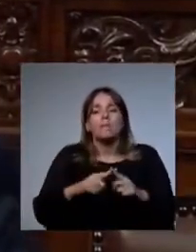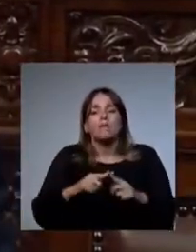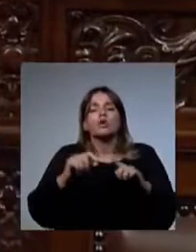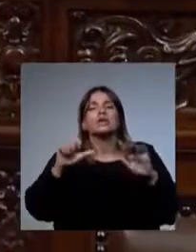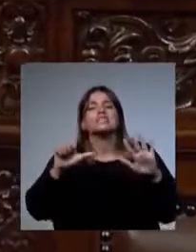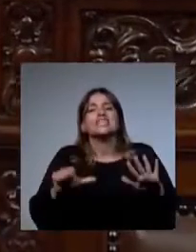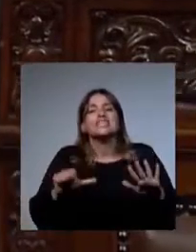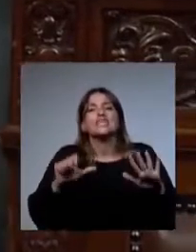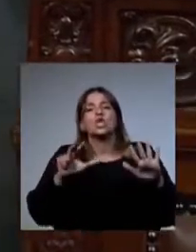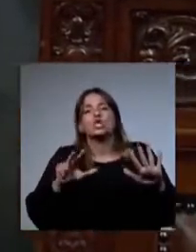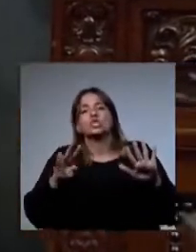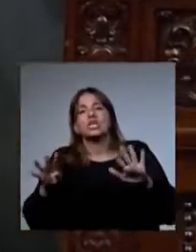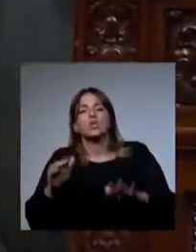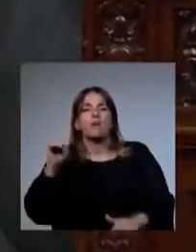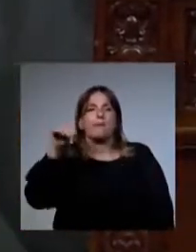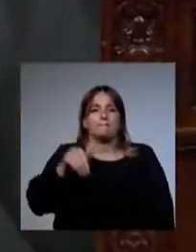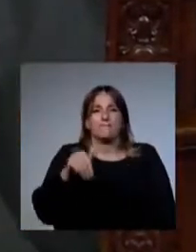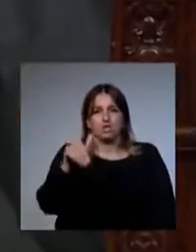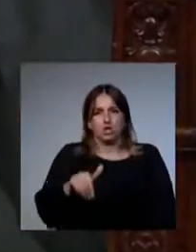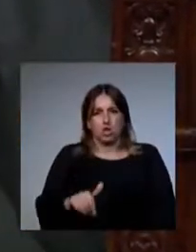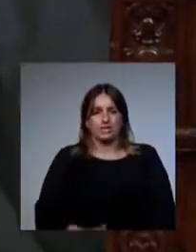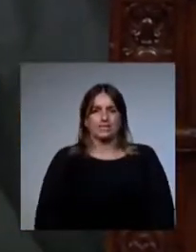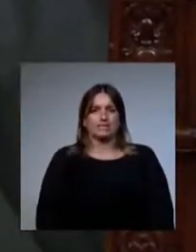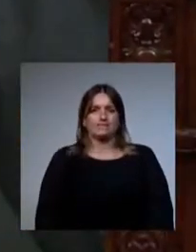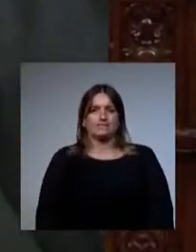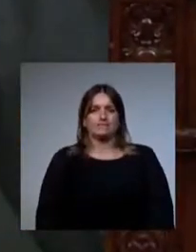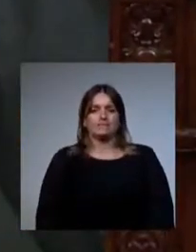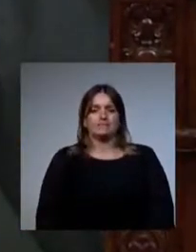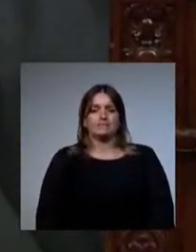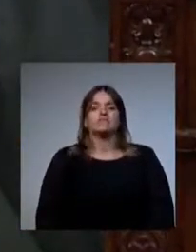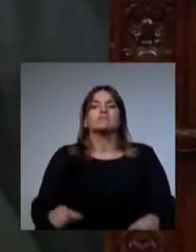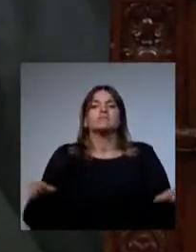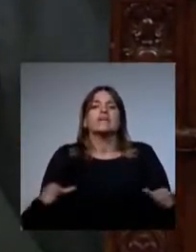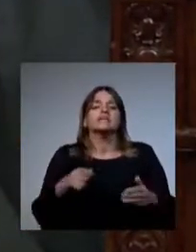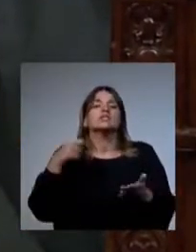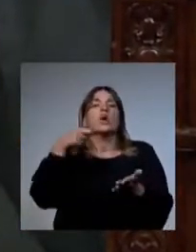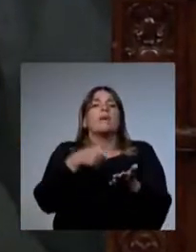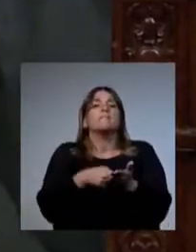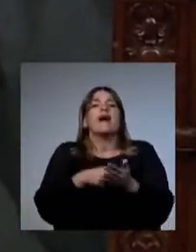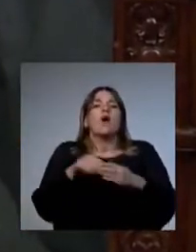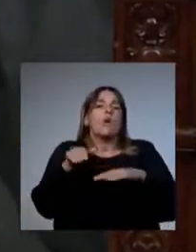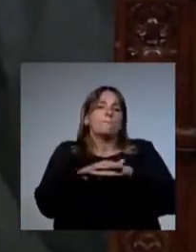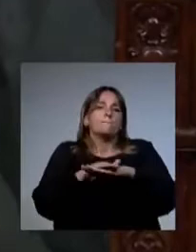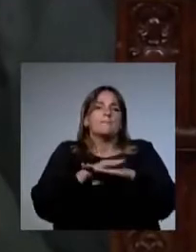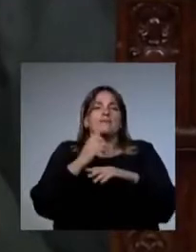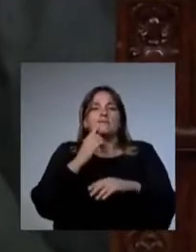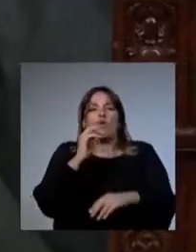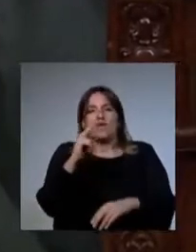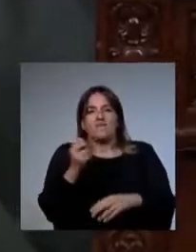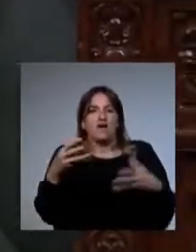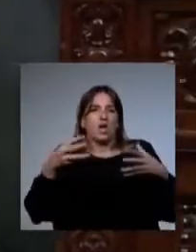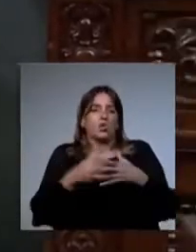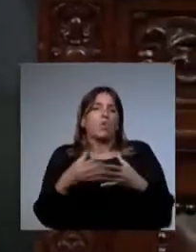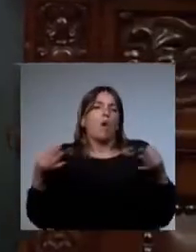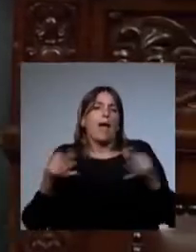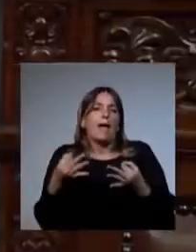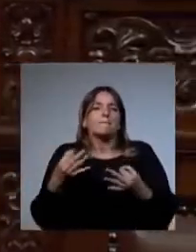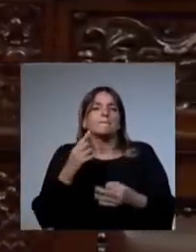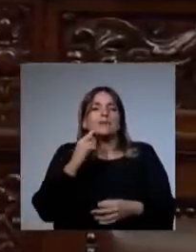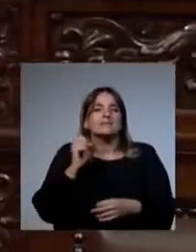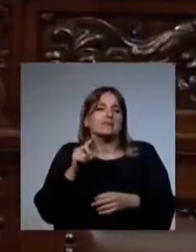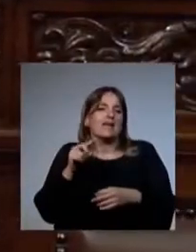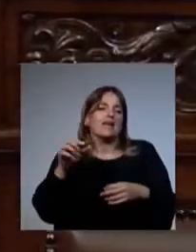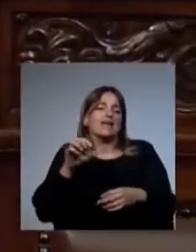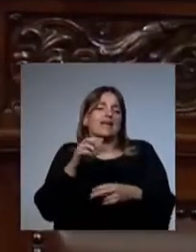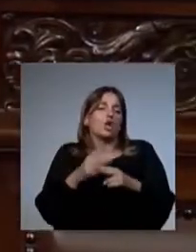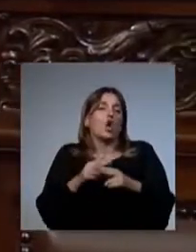689 millones. Se difirió el pago de IVA mínimo para las empresas del literal E. Se